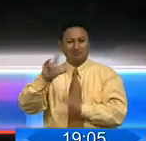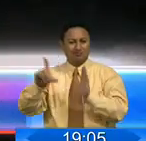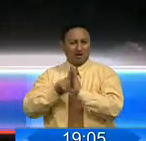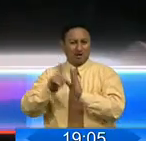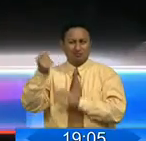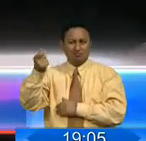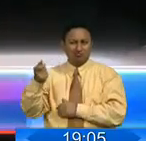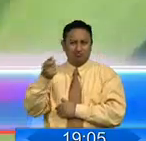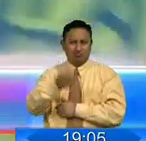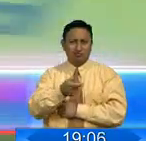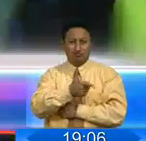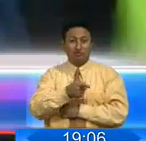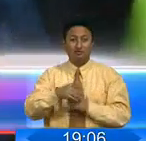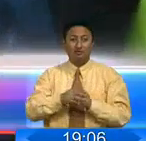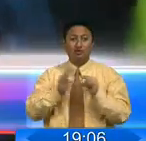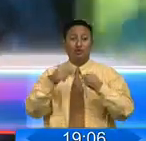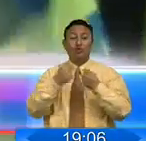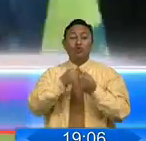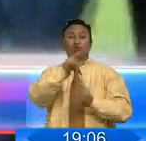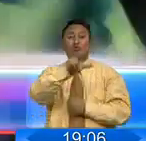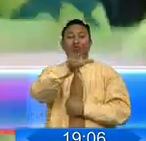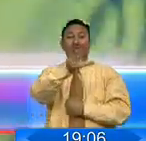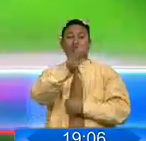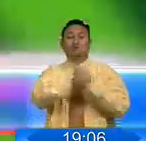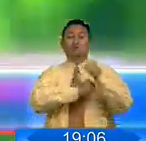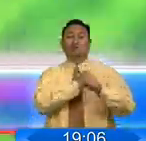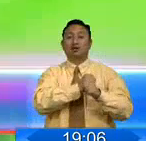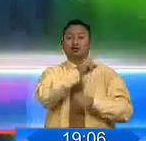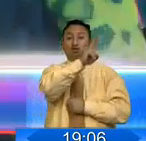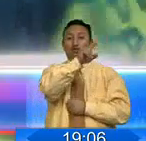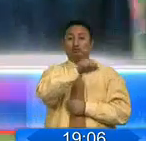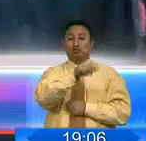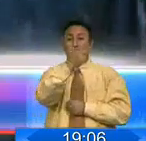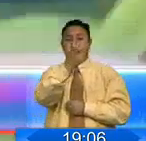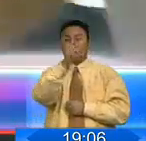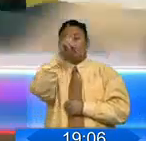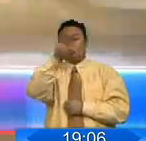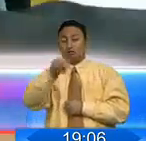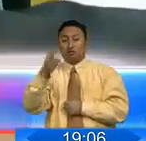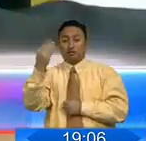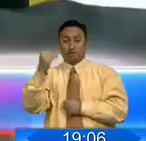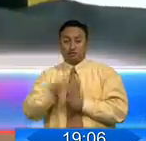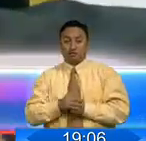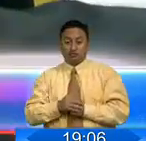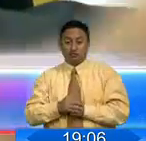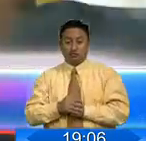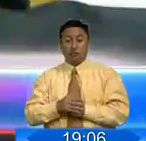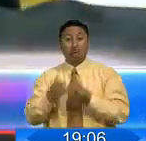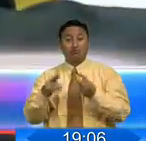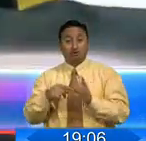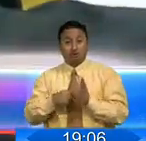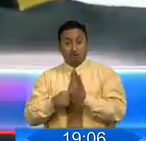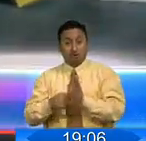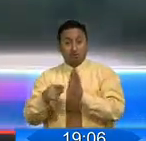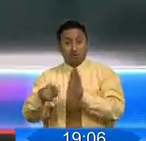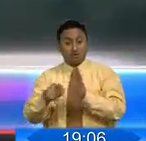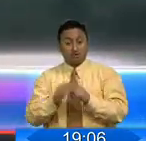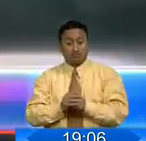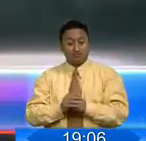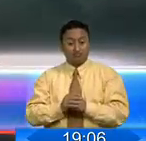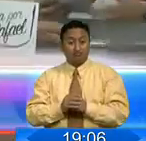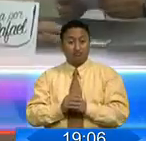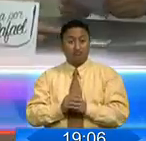que hicieron a la campaña del movimiento país entre 2013 y 2014 sino que también ahí se revelarían los